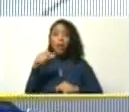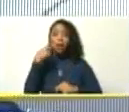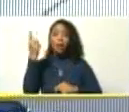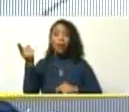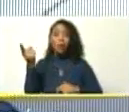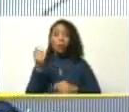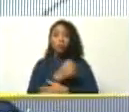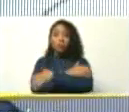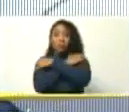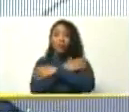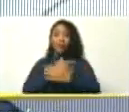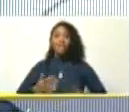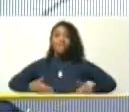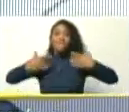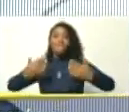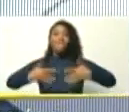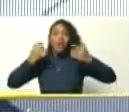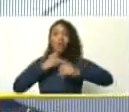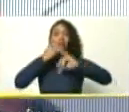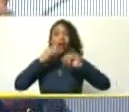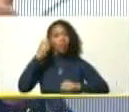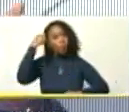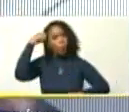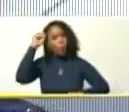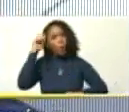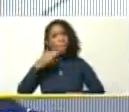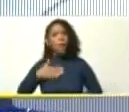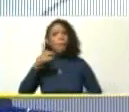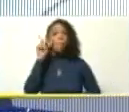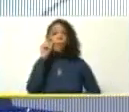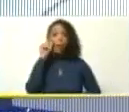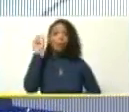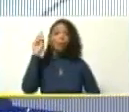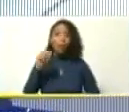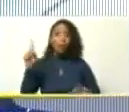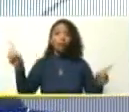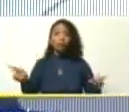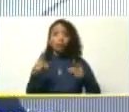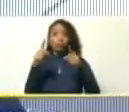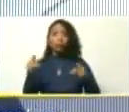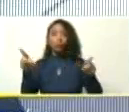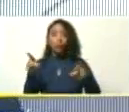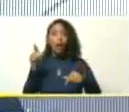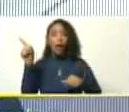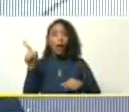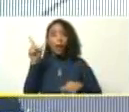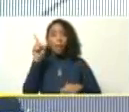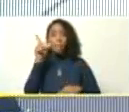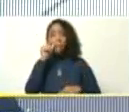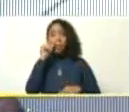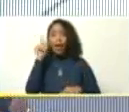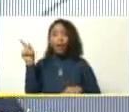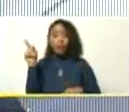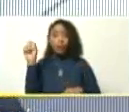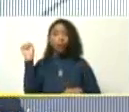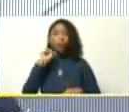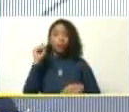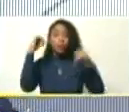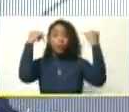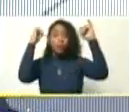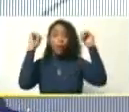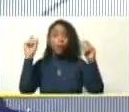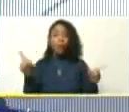abrazó emocionado y recordó que mi padre también fue músico. El padre de Claudio, en efecto, el célebre